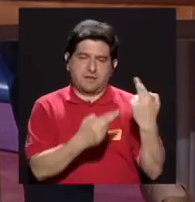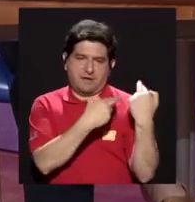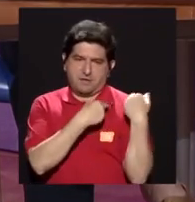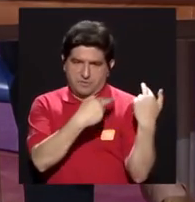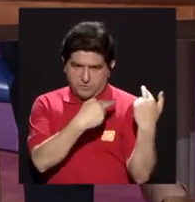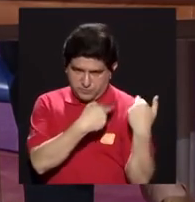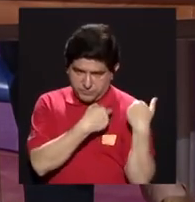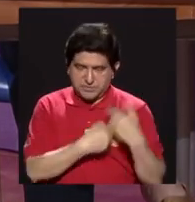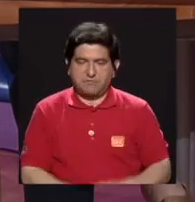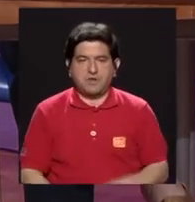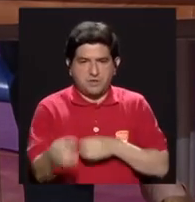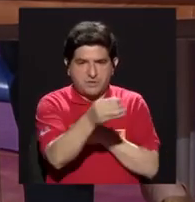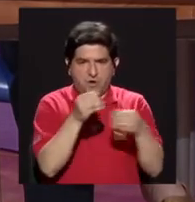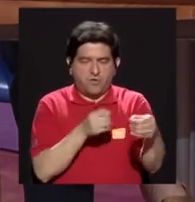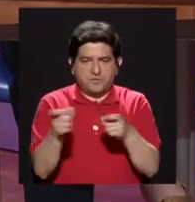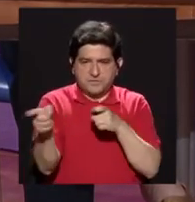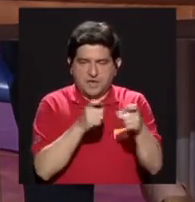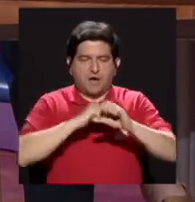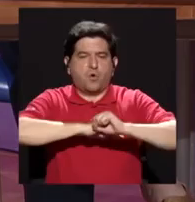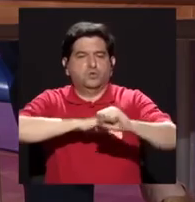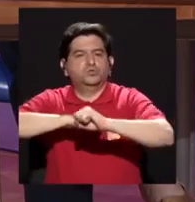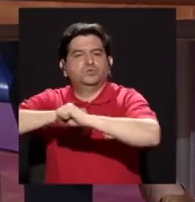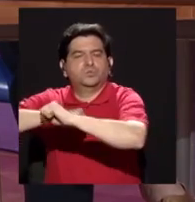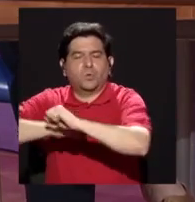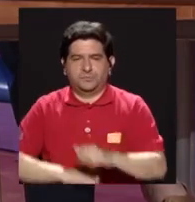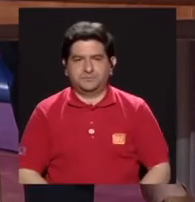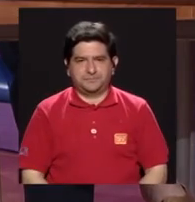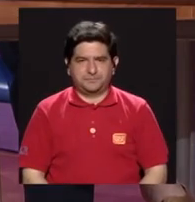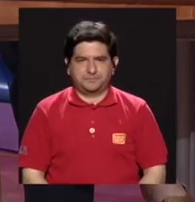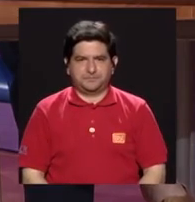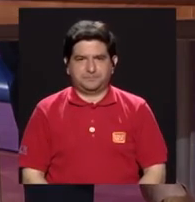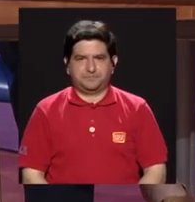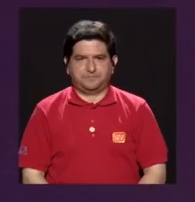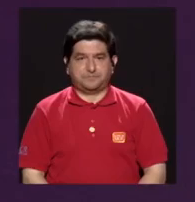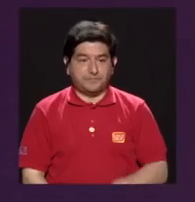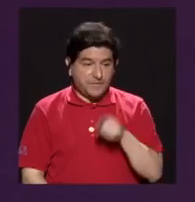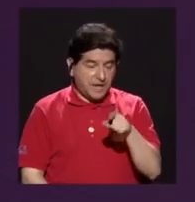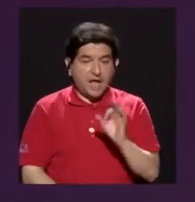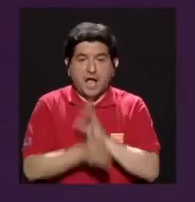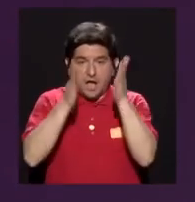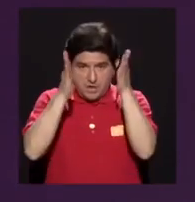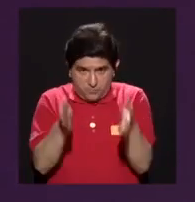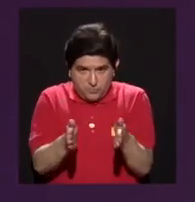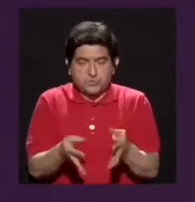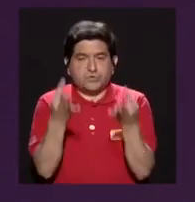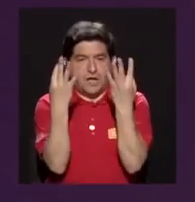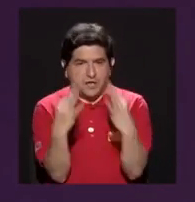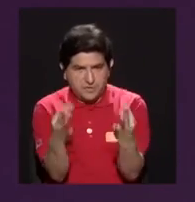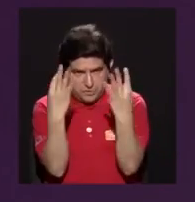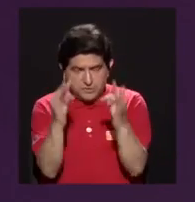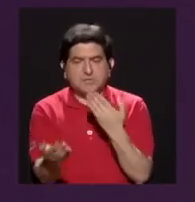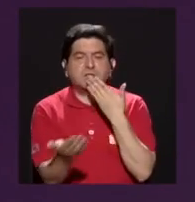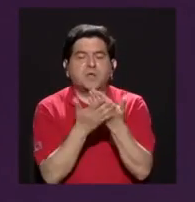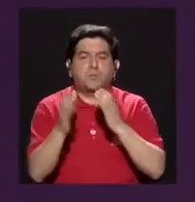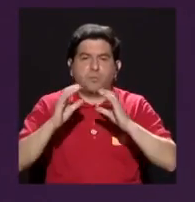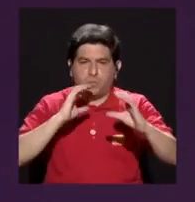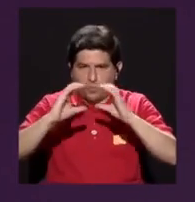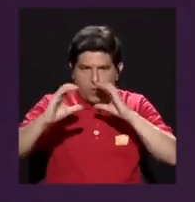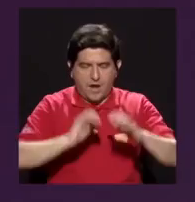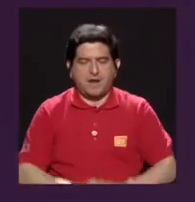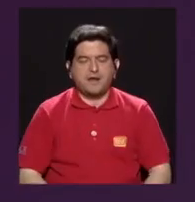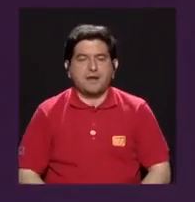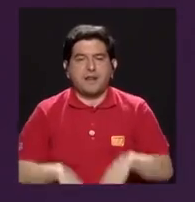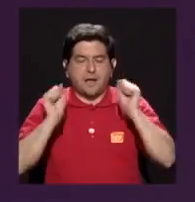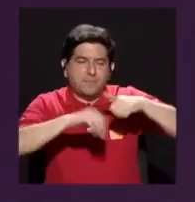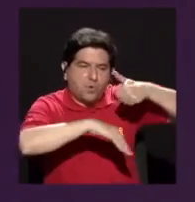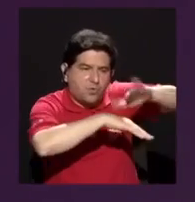legal que es la oficina de control de propaganda entonces con ellas los y las funcionarios de allí tratamos de tener una buena comunicación para